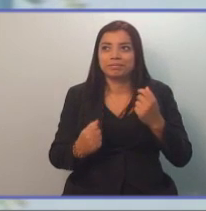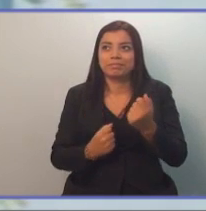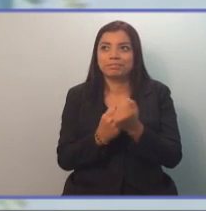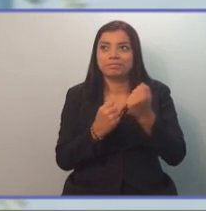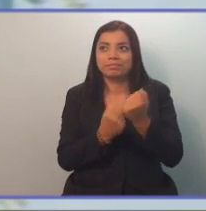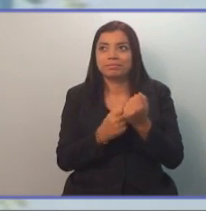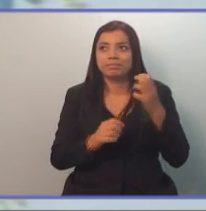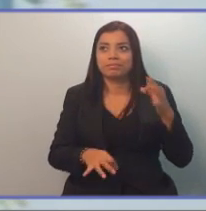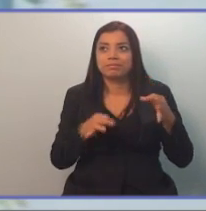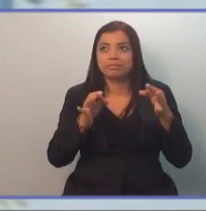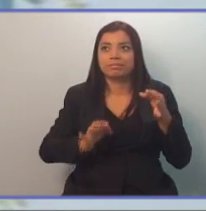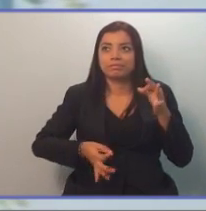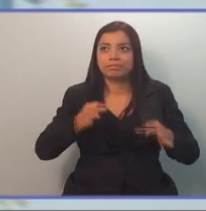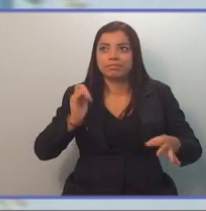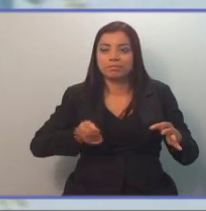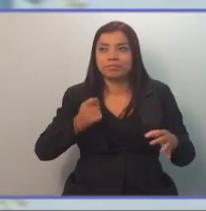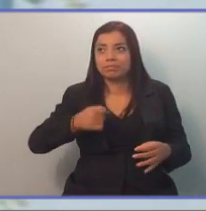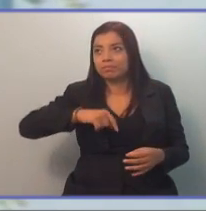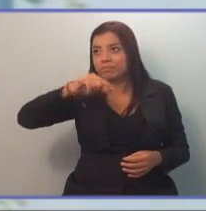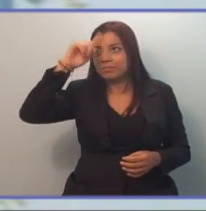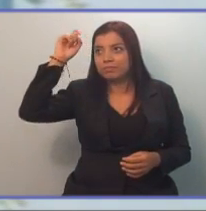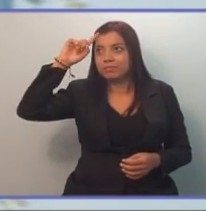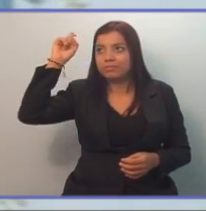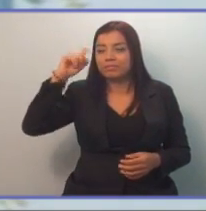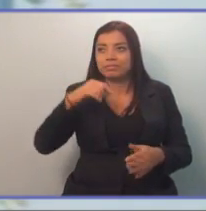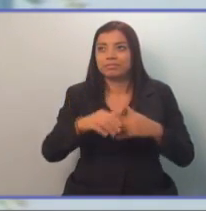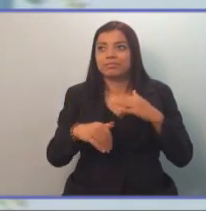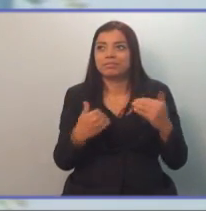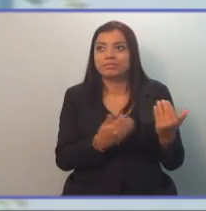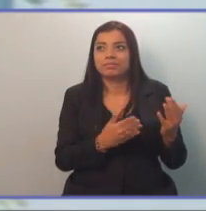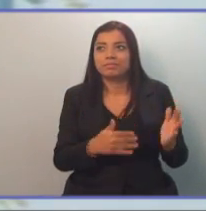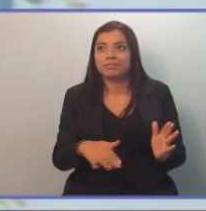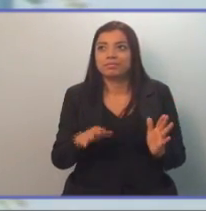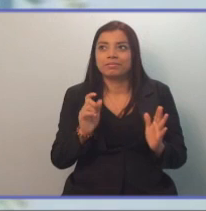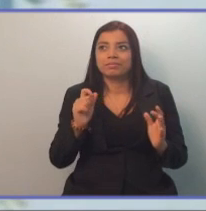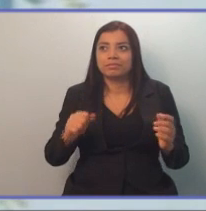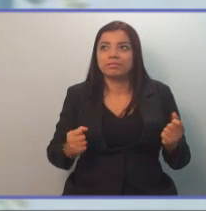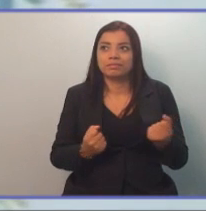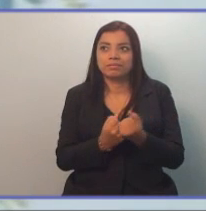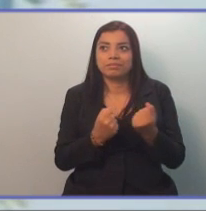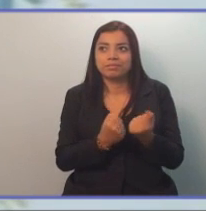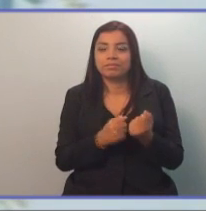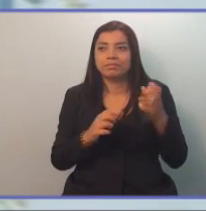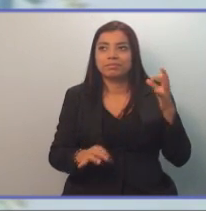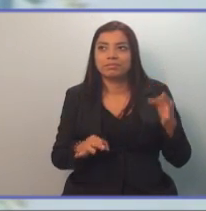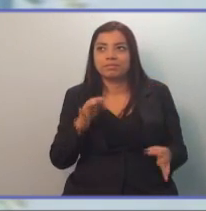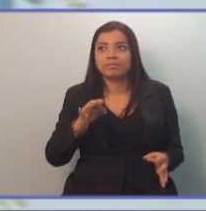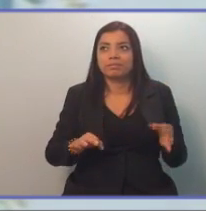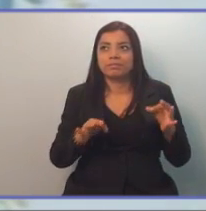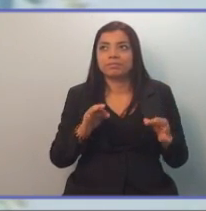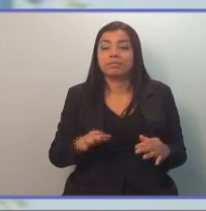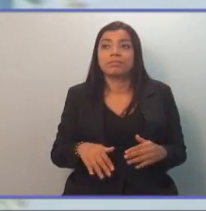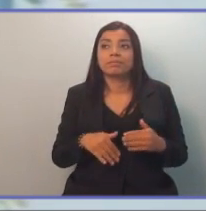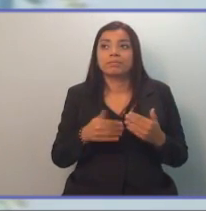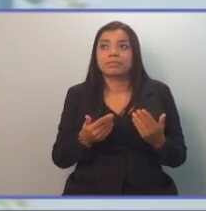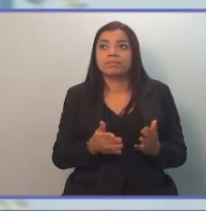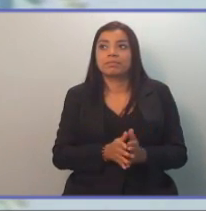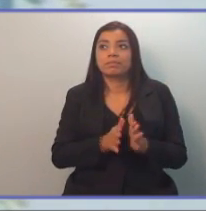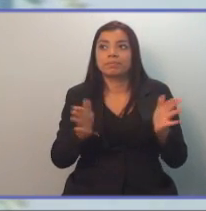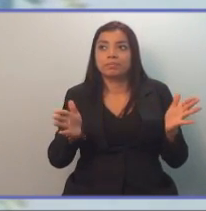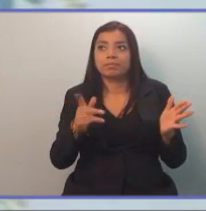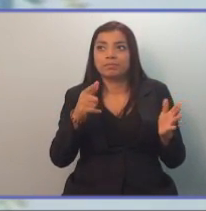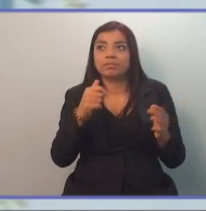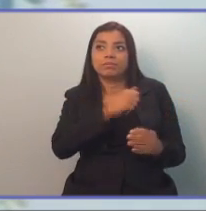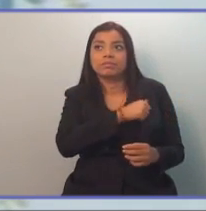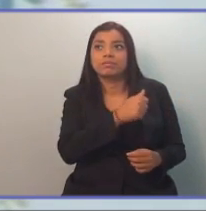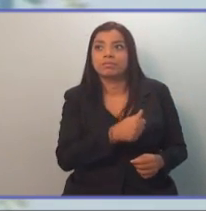está sobrecargado de trabajo. No puedo hablar de apoyar a juzgados de primera instancia porque eso generaría un